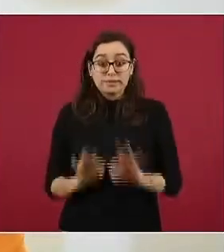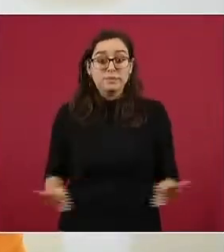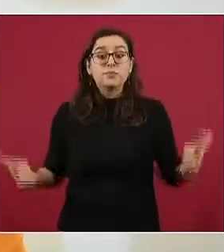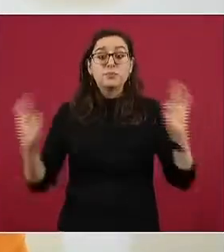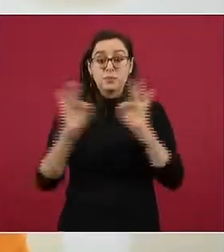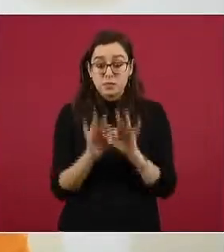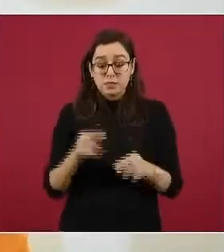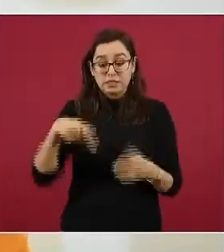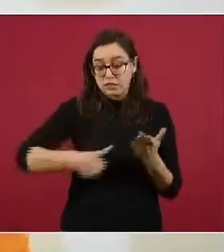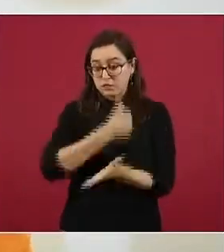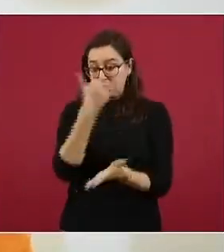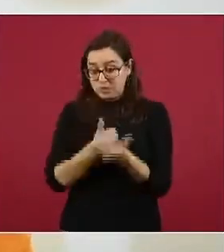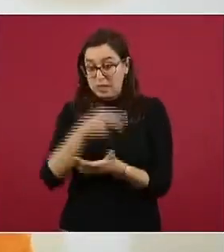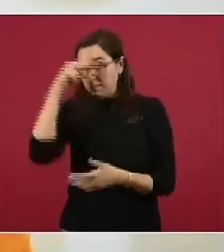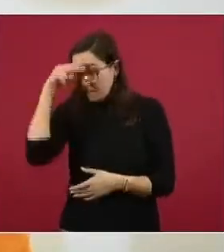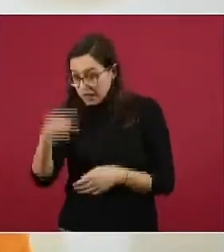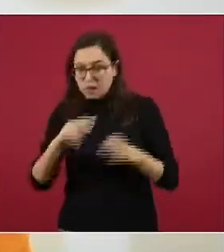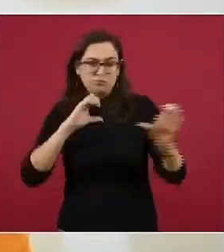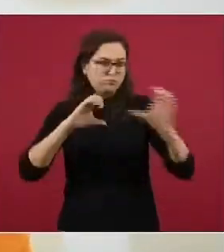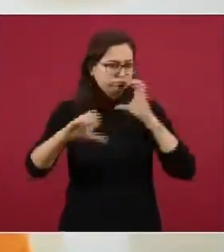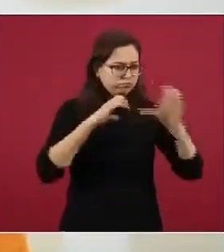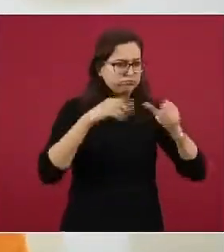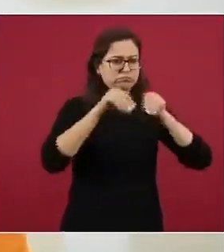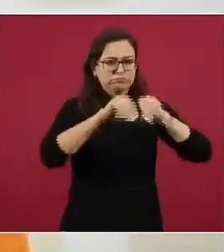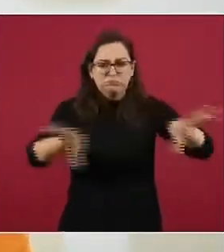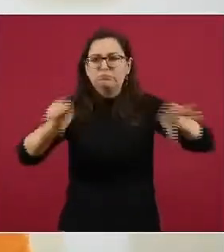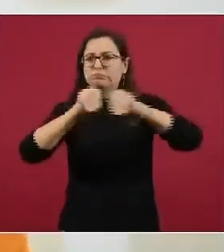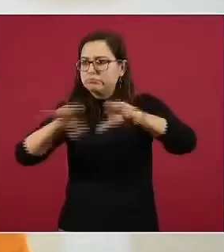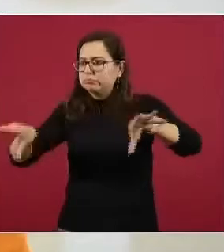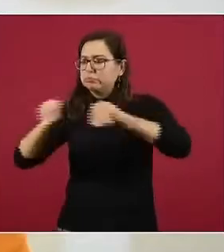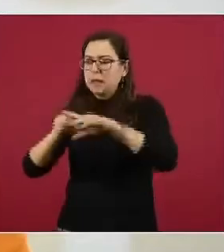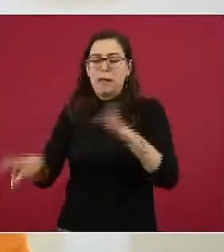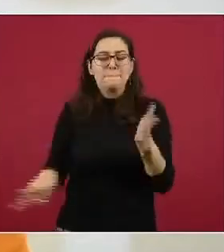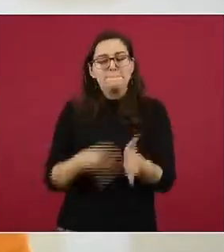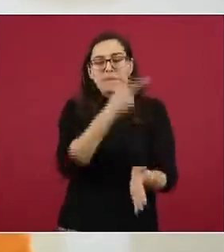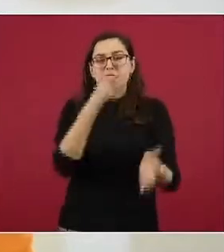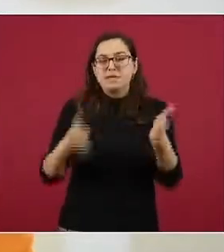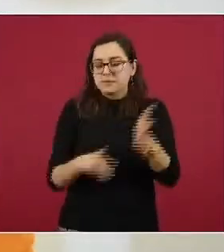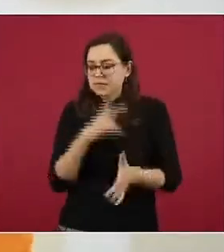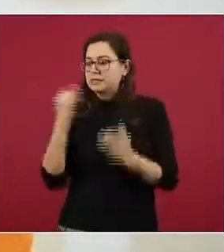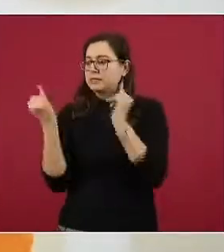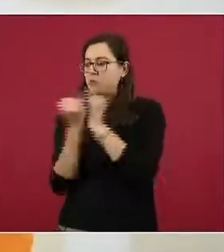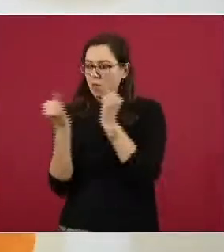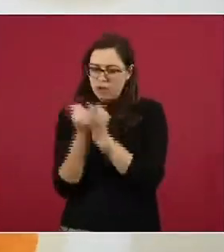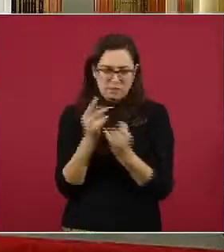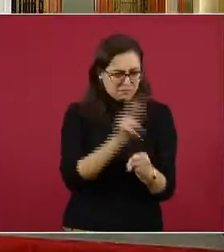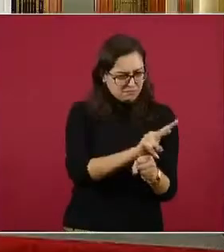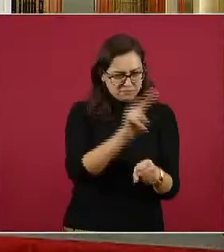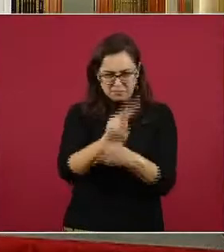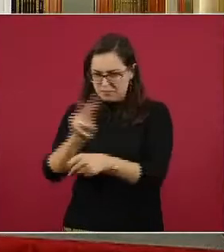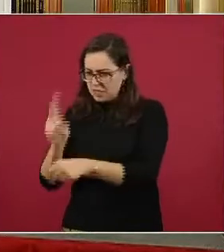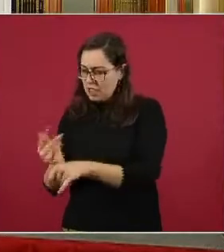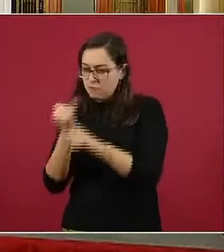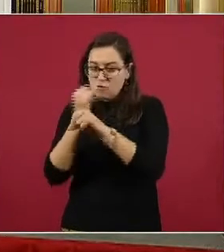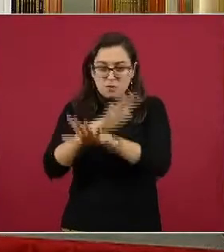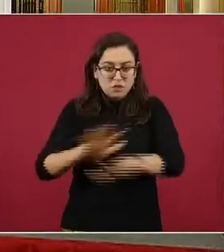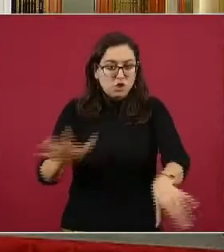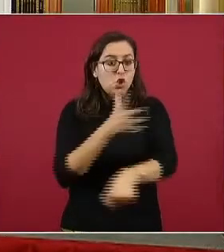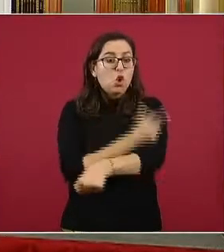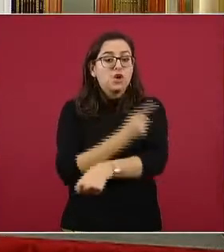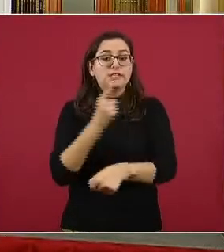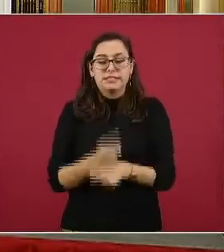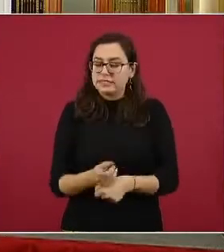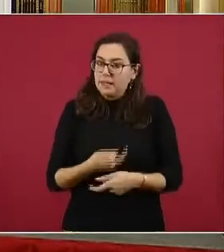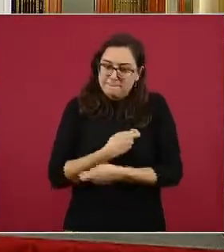la comunicación de riesgos, el monitoreo cotidiano de los indicadores, la transparencia de su información para que